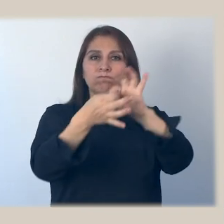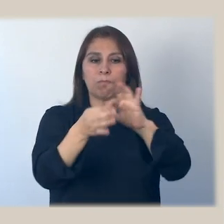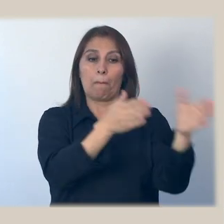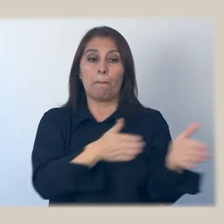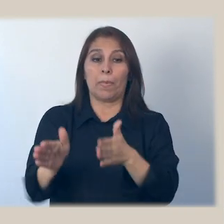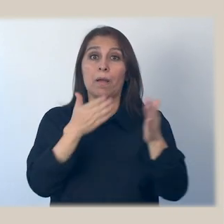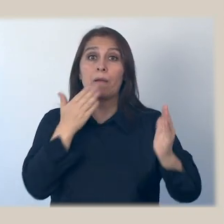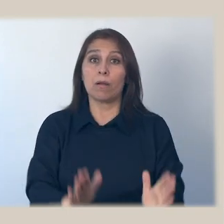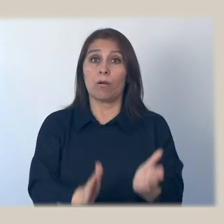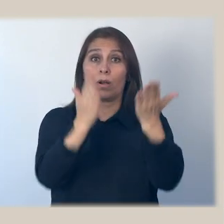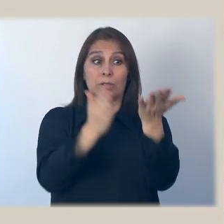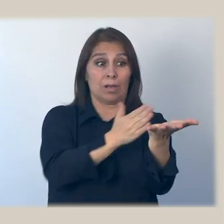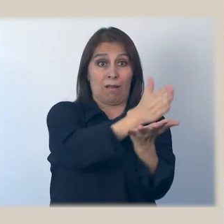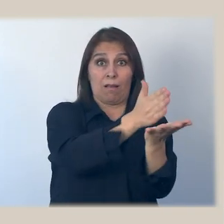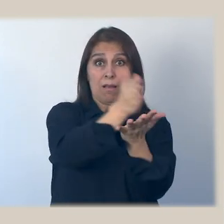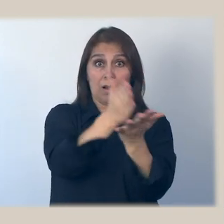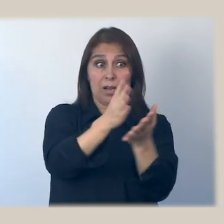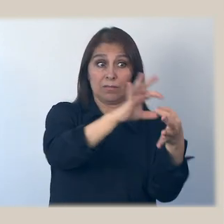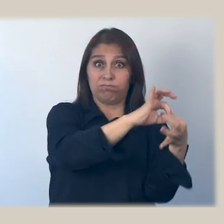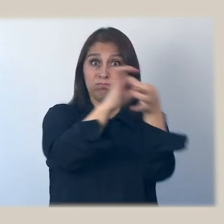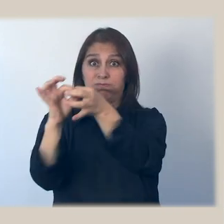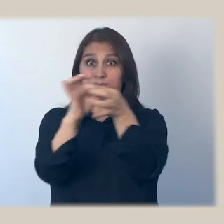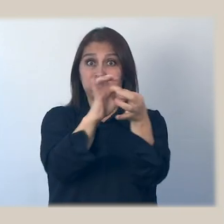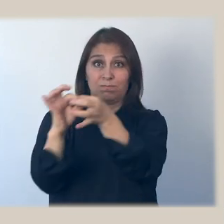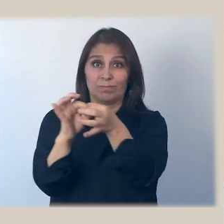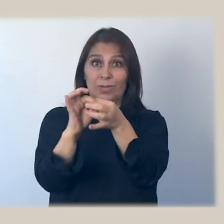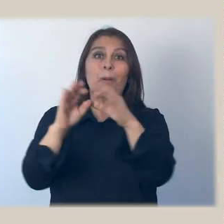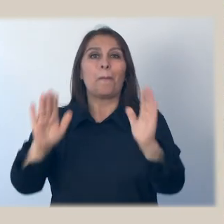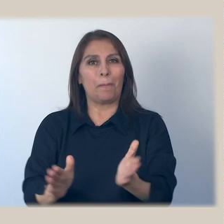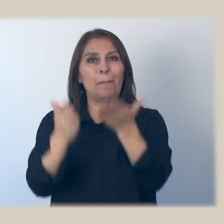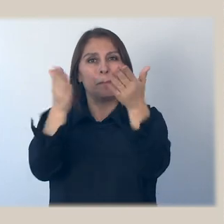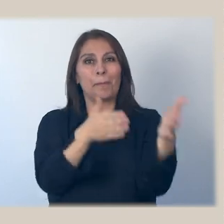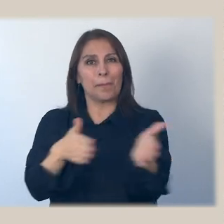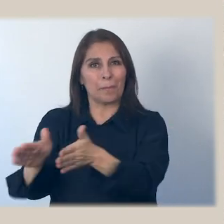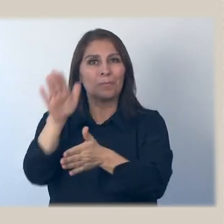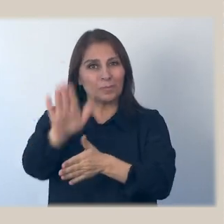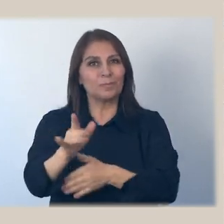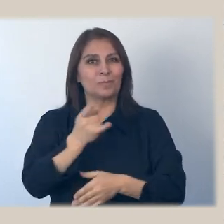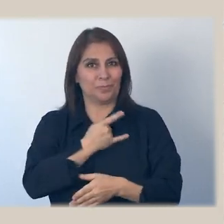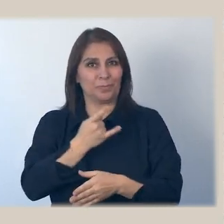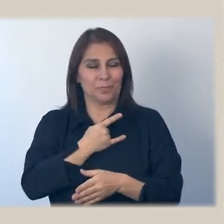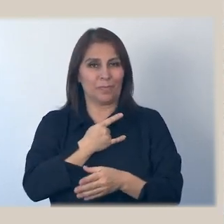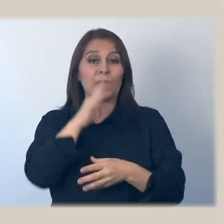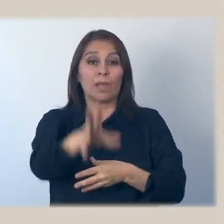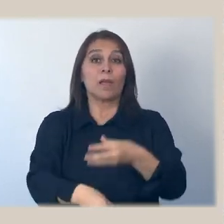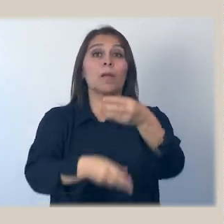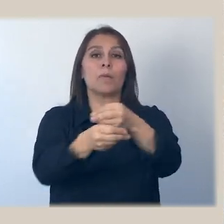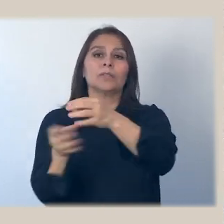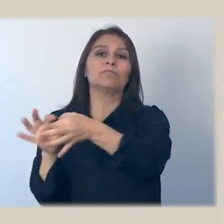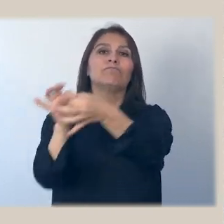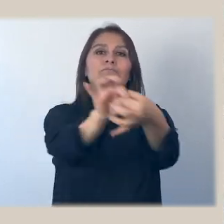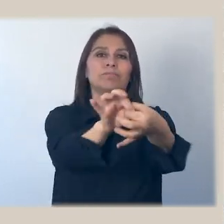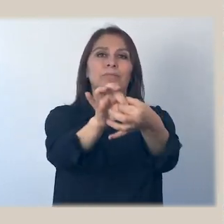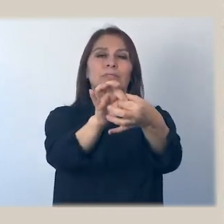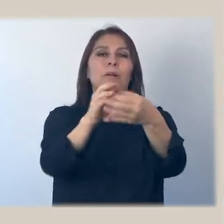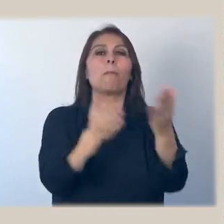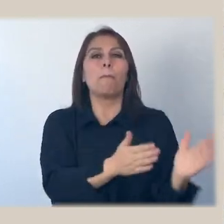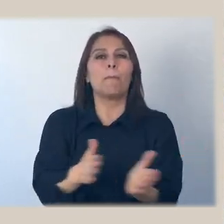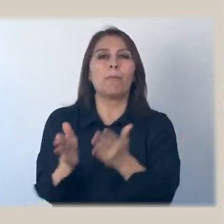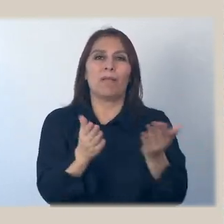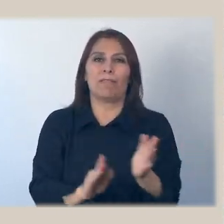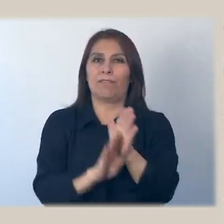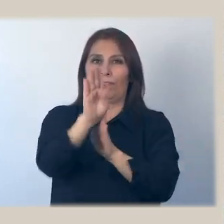planes de mejoramiento de los programas con el plan de mejoramiento institucional y, a su vez, la articulación con el plan de desarrollo.